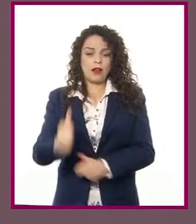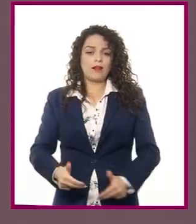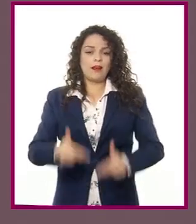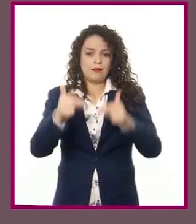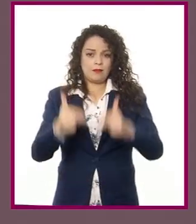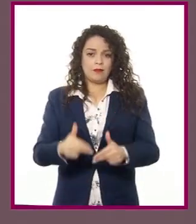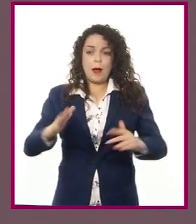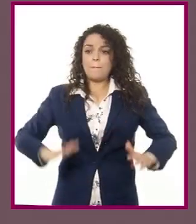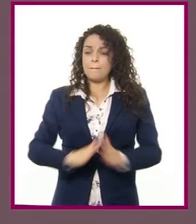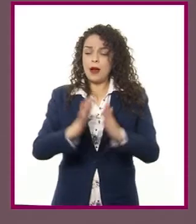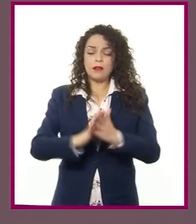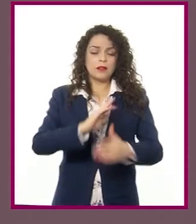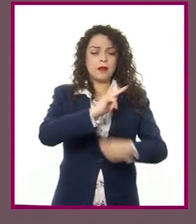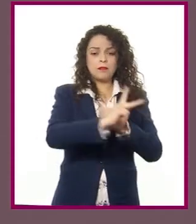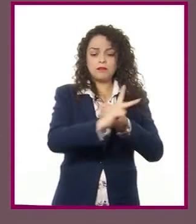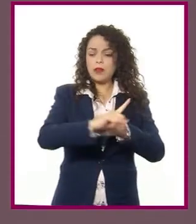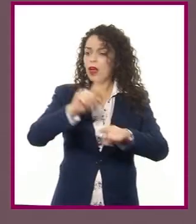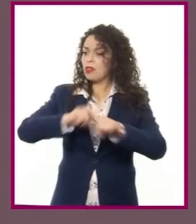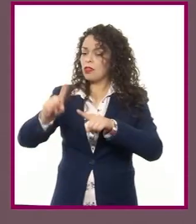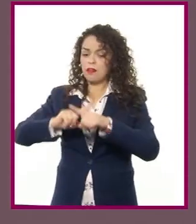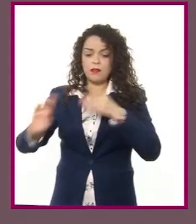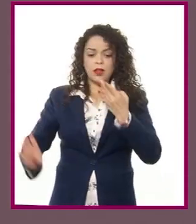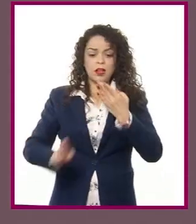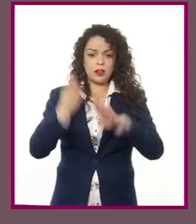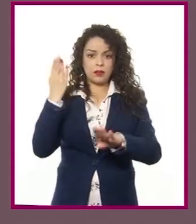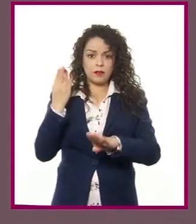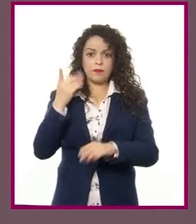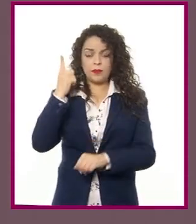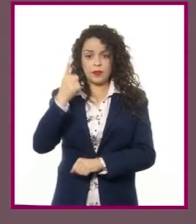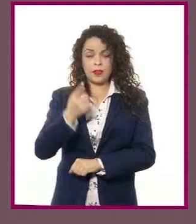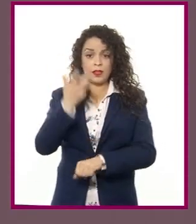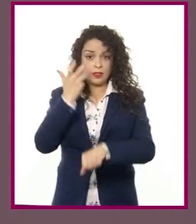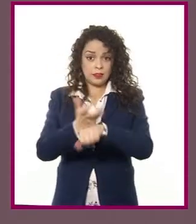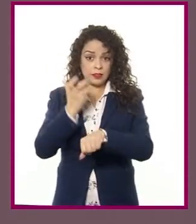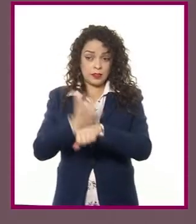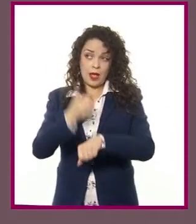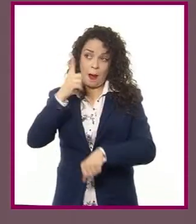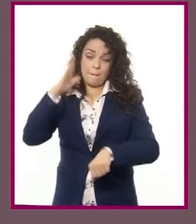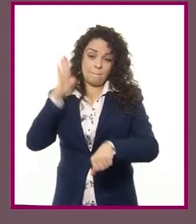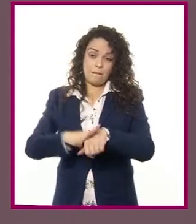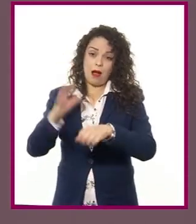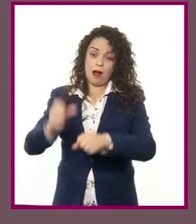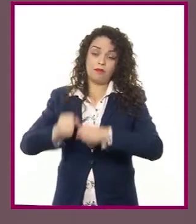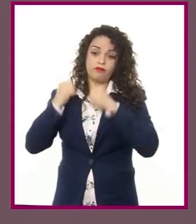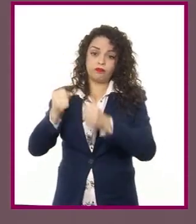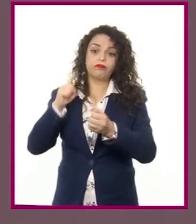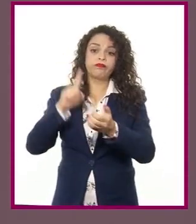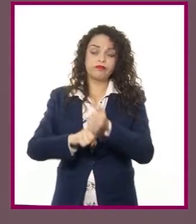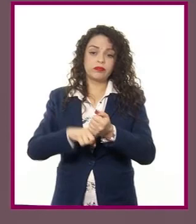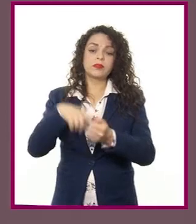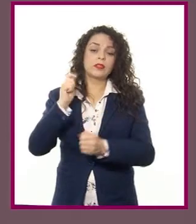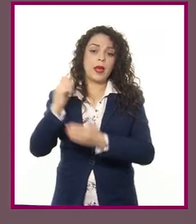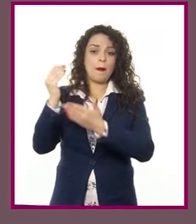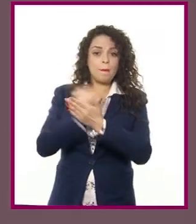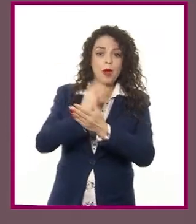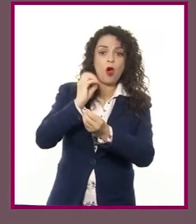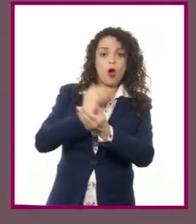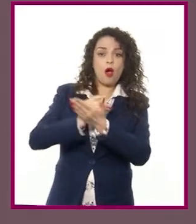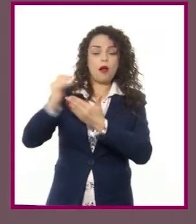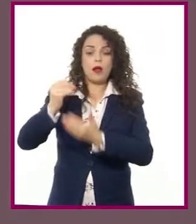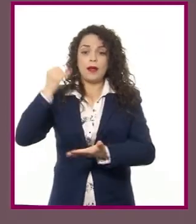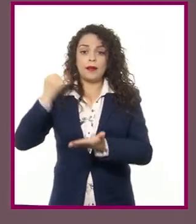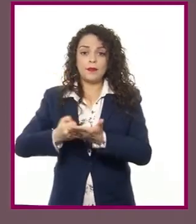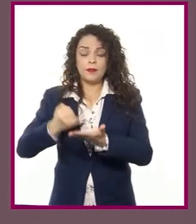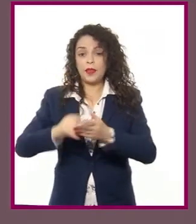participan países de todo el mundo, los Estados Unidos de América tienen una mayor preponderancia en la reducción o incremento de aranceles